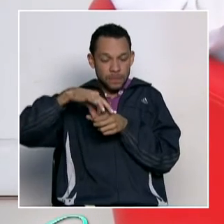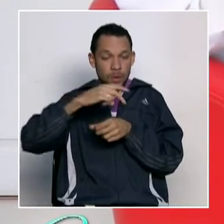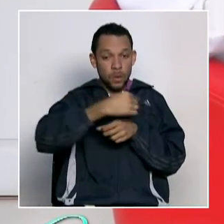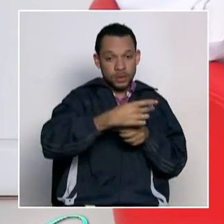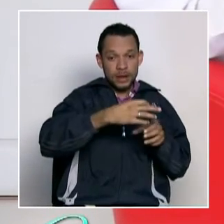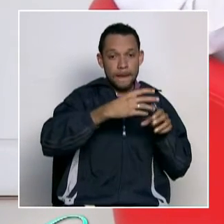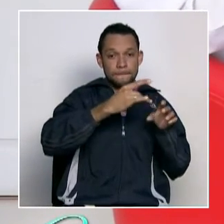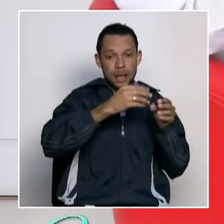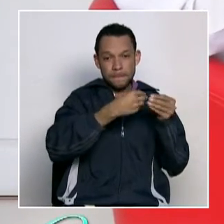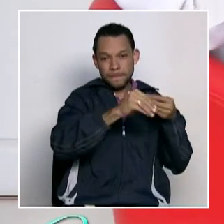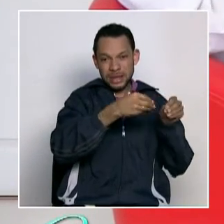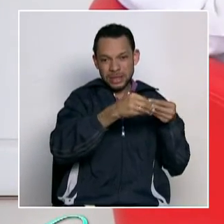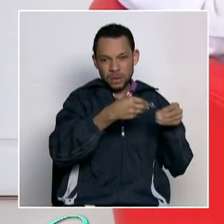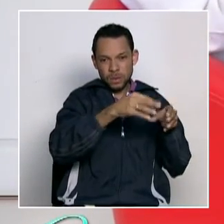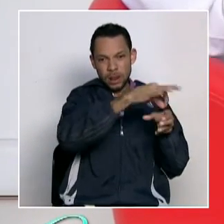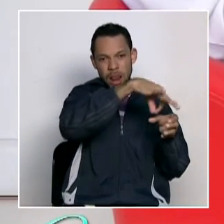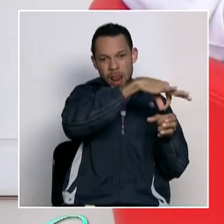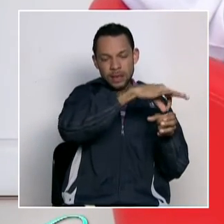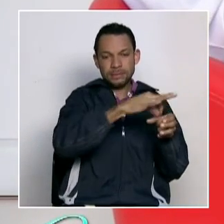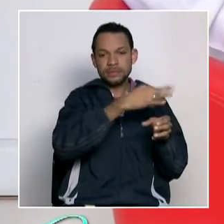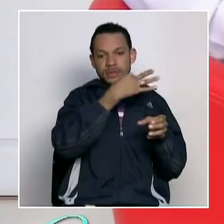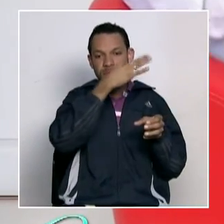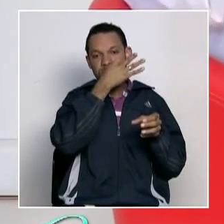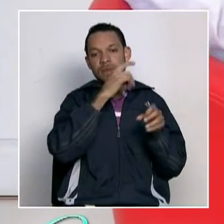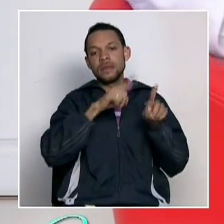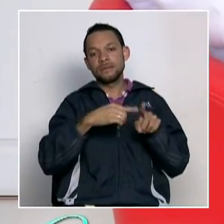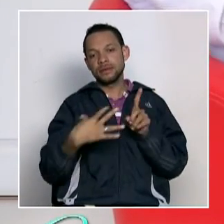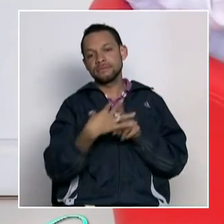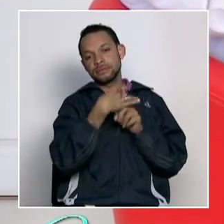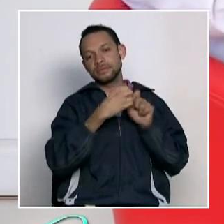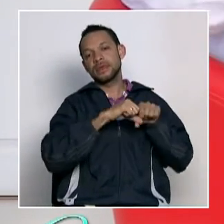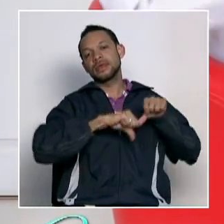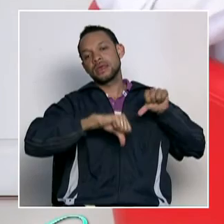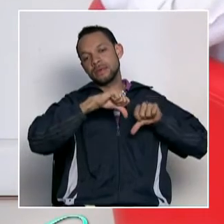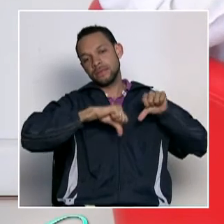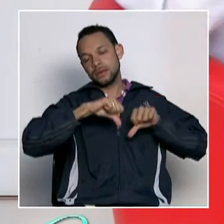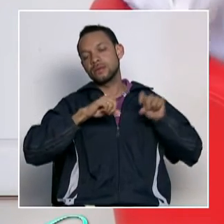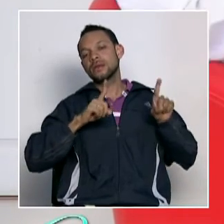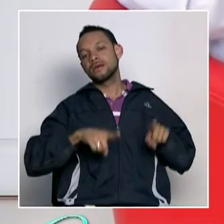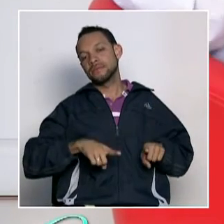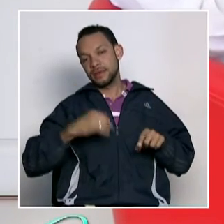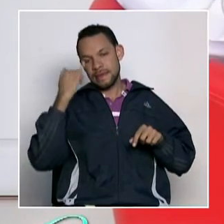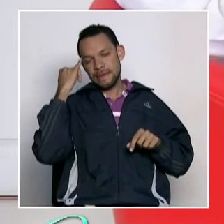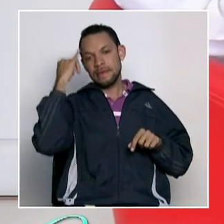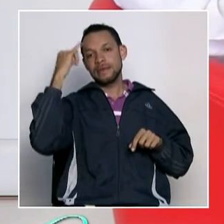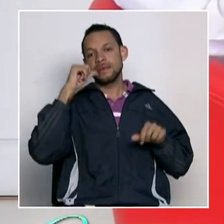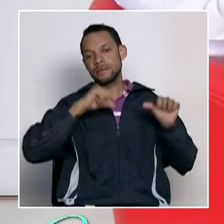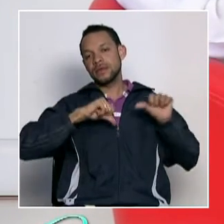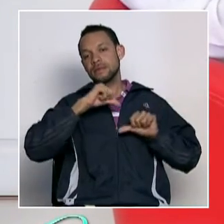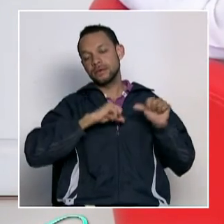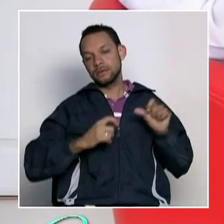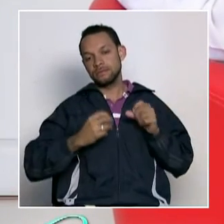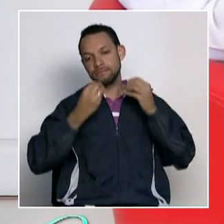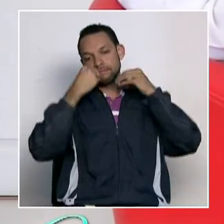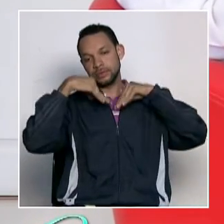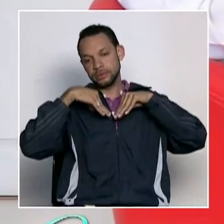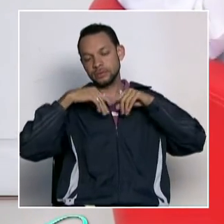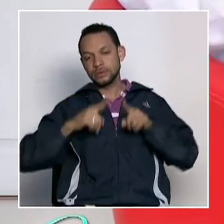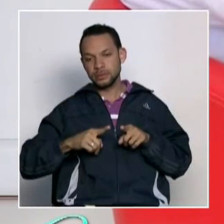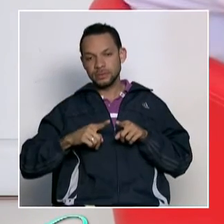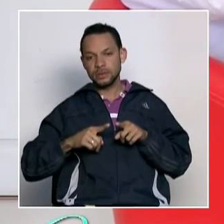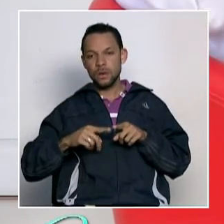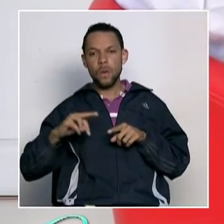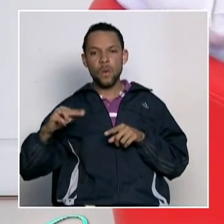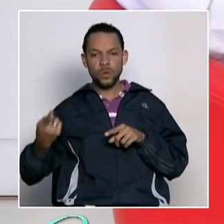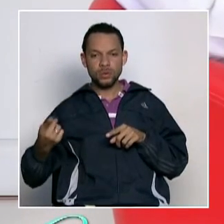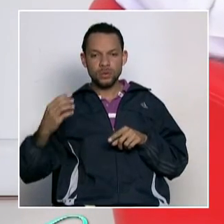son citotóxicas. Realmente son de los materiales más tóxicos que ha inventado el hombre para utilizar en el hombre. Los acrílicos, la